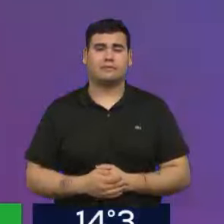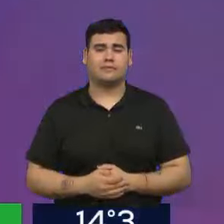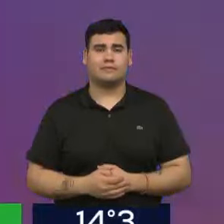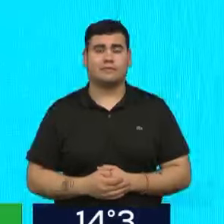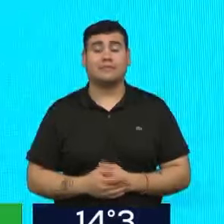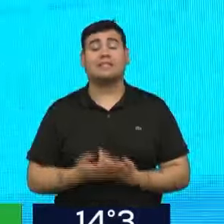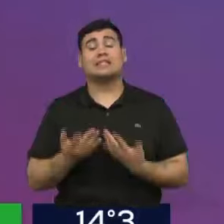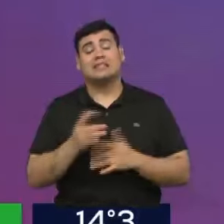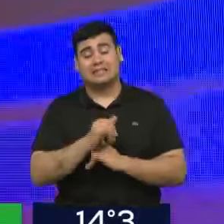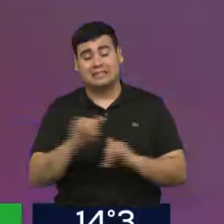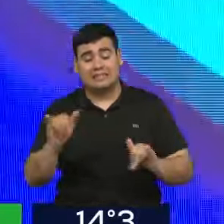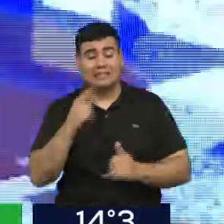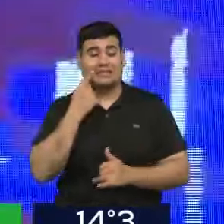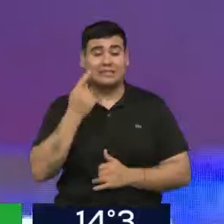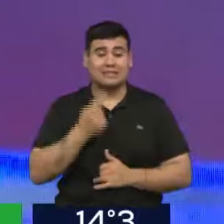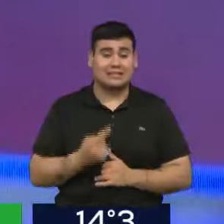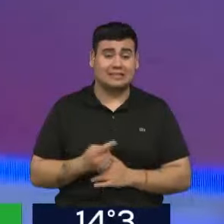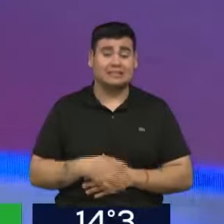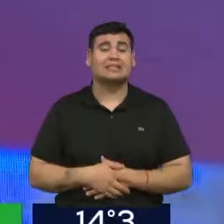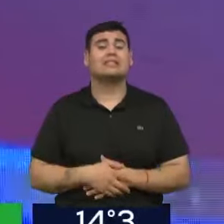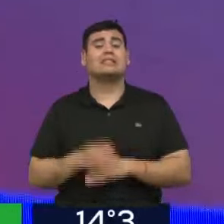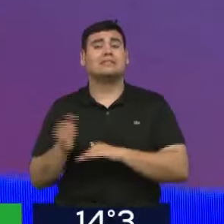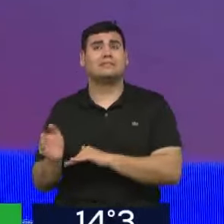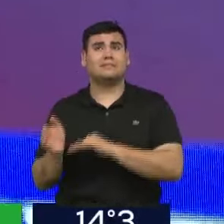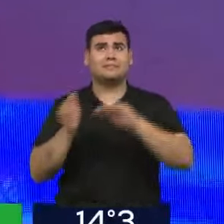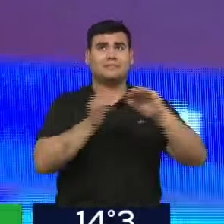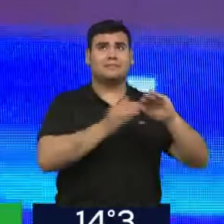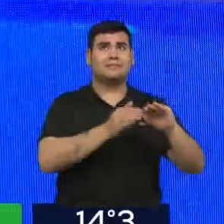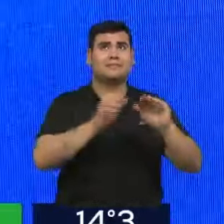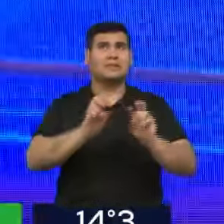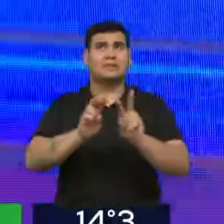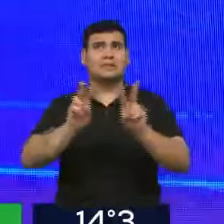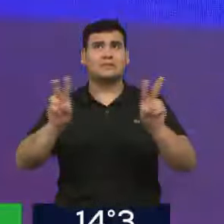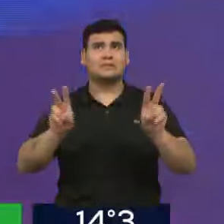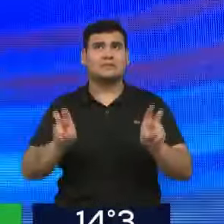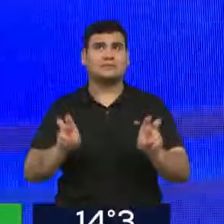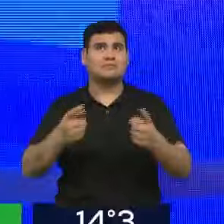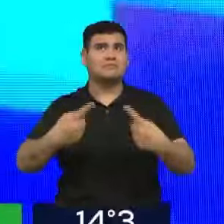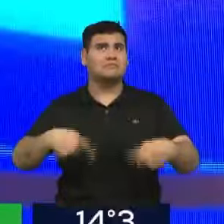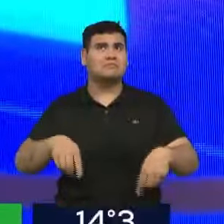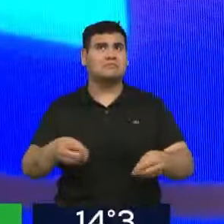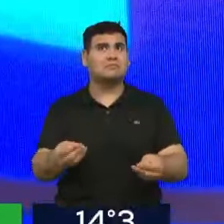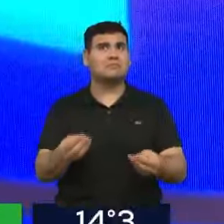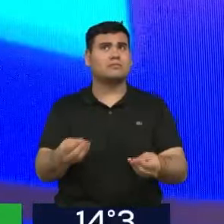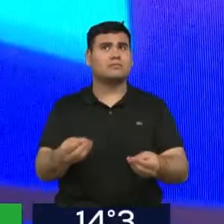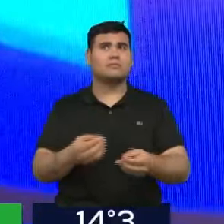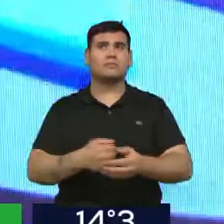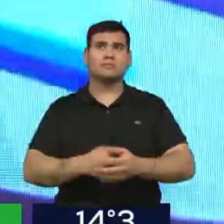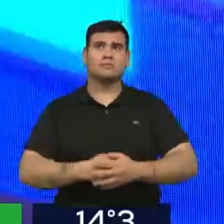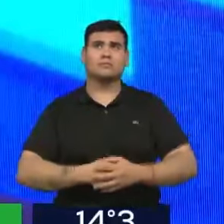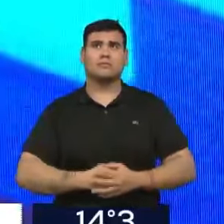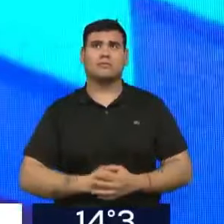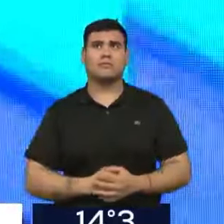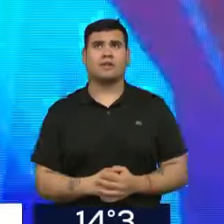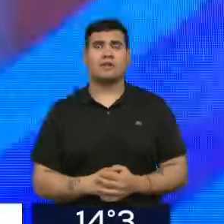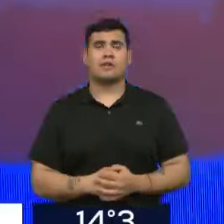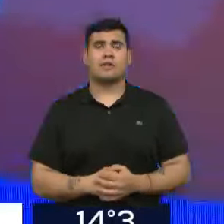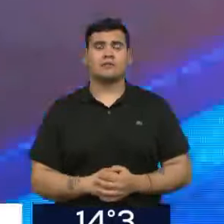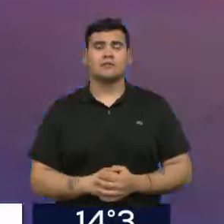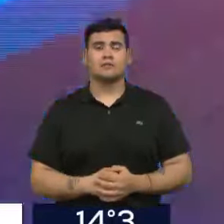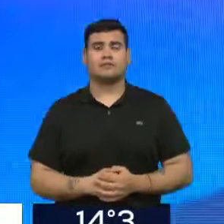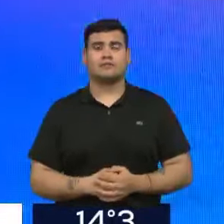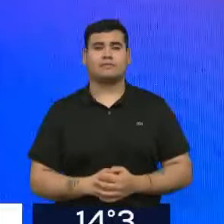Sin duda alguna, una triste noticia, claro que sí. Cambiemos de tema. Decíamos en uno de nuestros títulos que la justicia